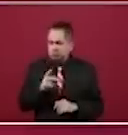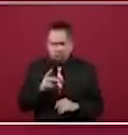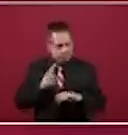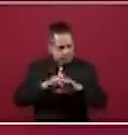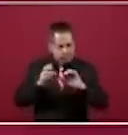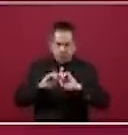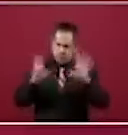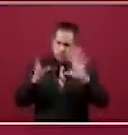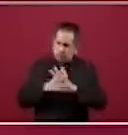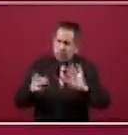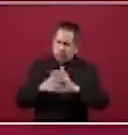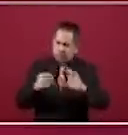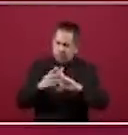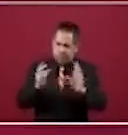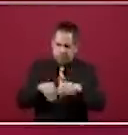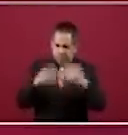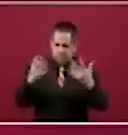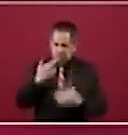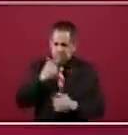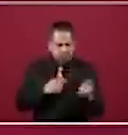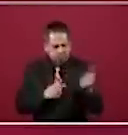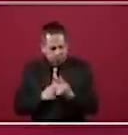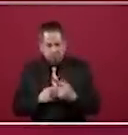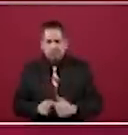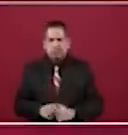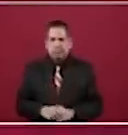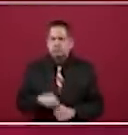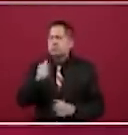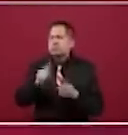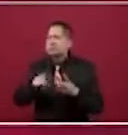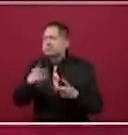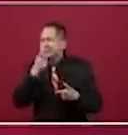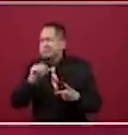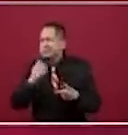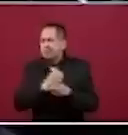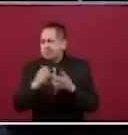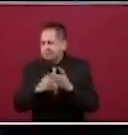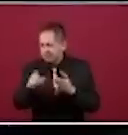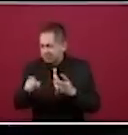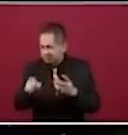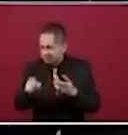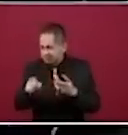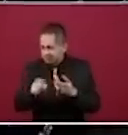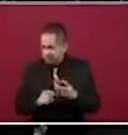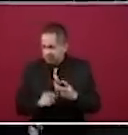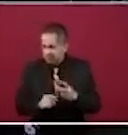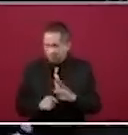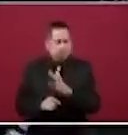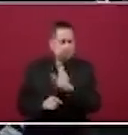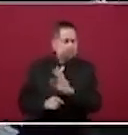ventile este asunto. ¿Qué otra cosa planteaste? Las organizaciones de la sociedad